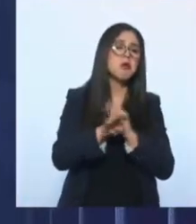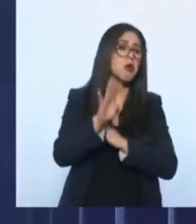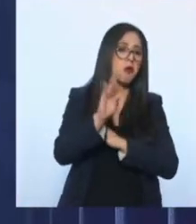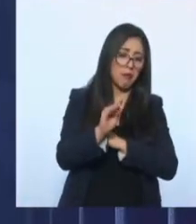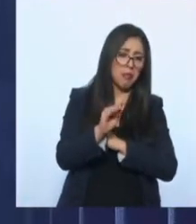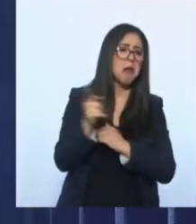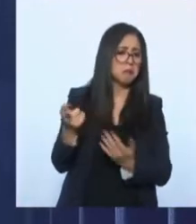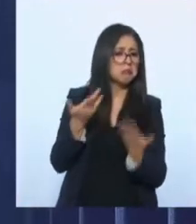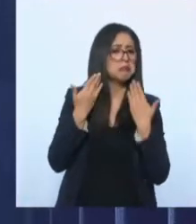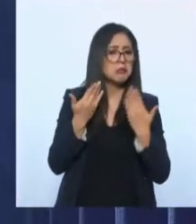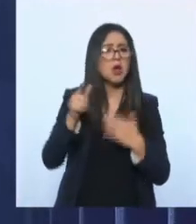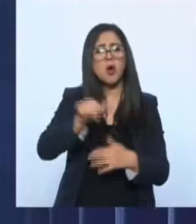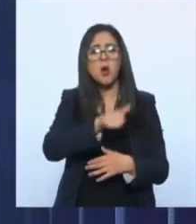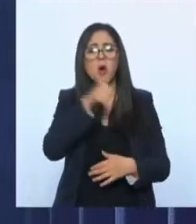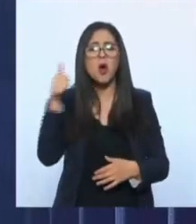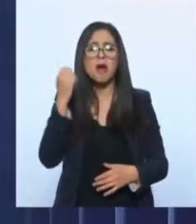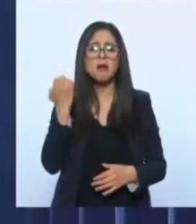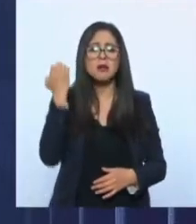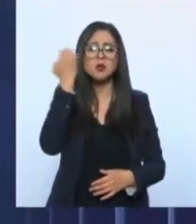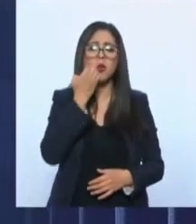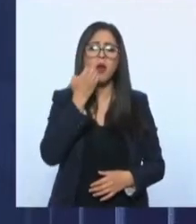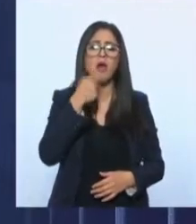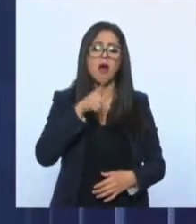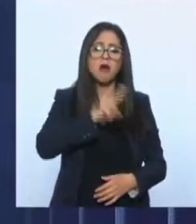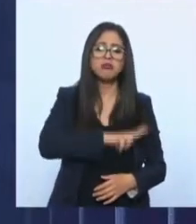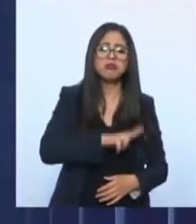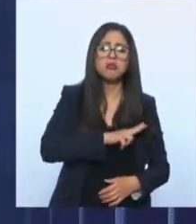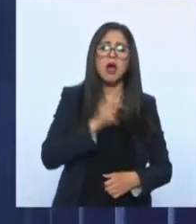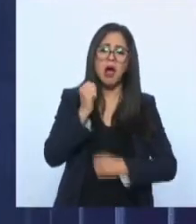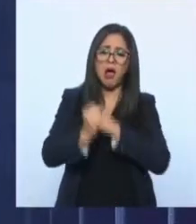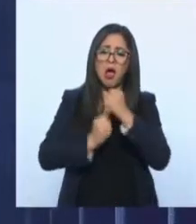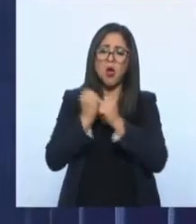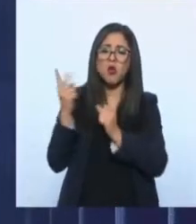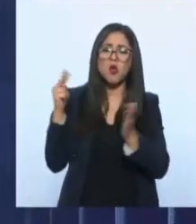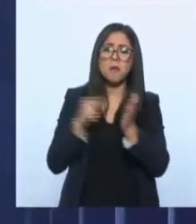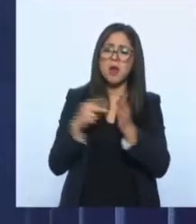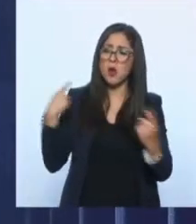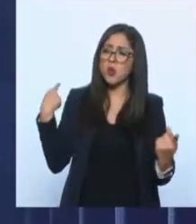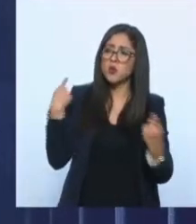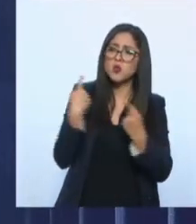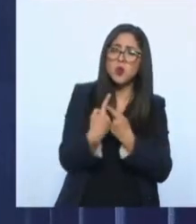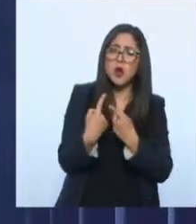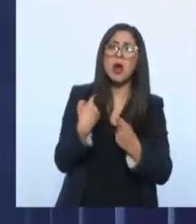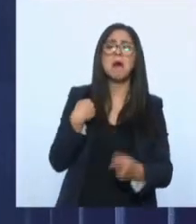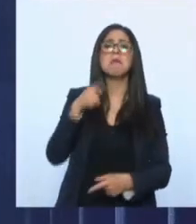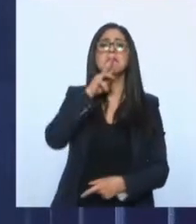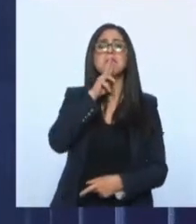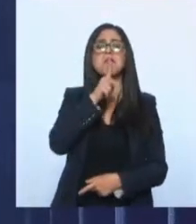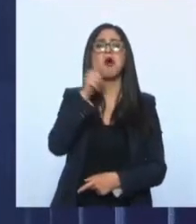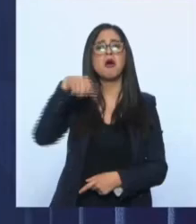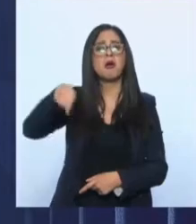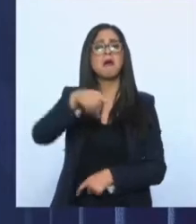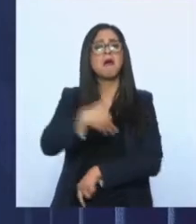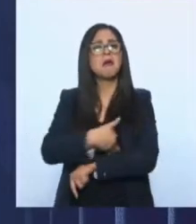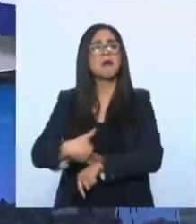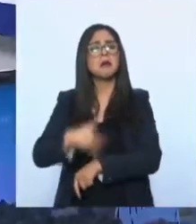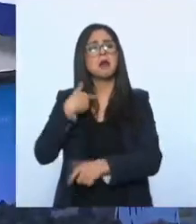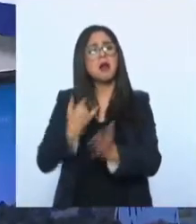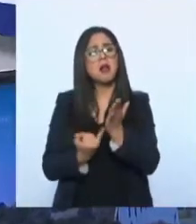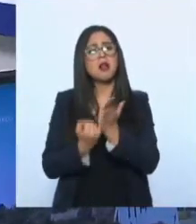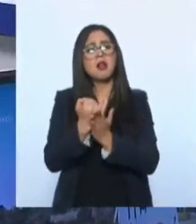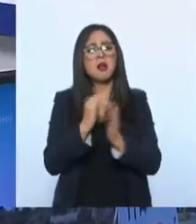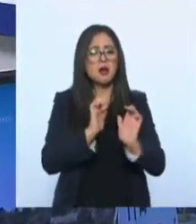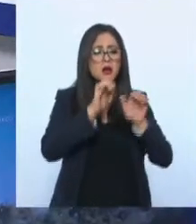estas instituciones privadas a partir del año 2000 hacia acá, en que muchas familias comenzaron a inscribir a sus hijos